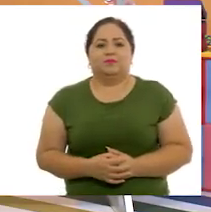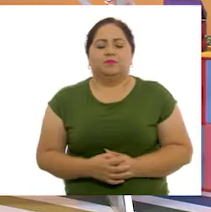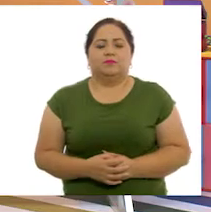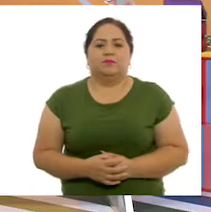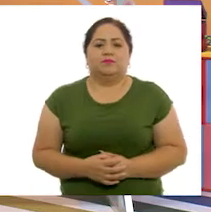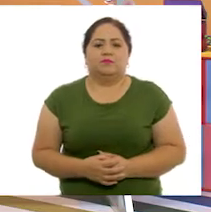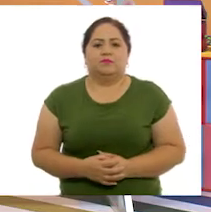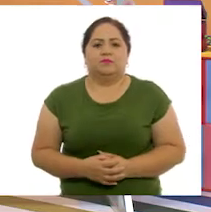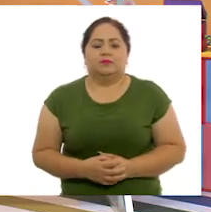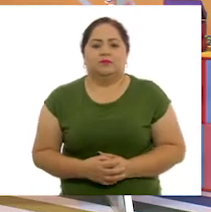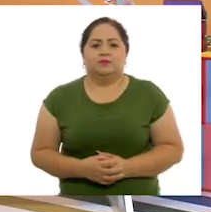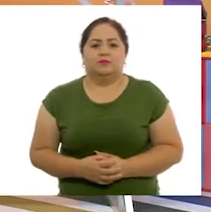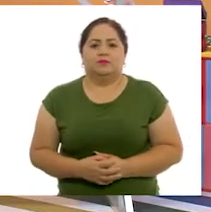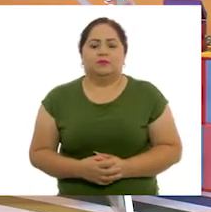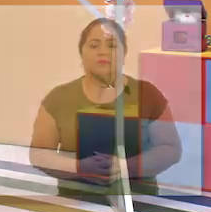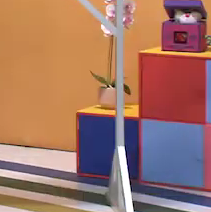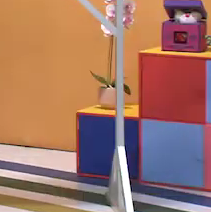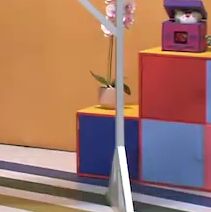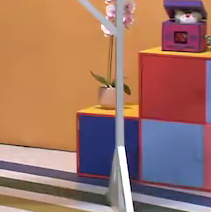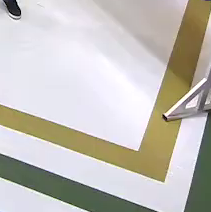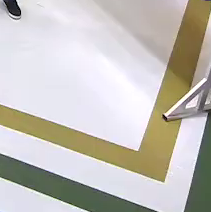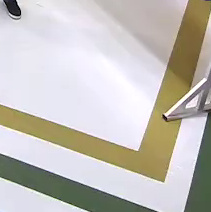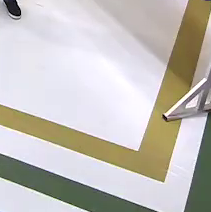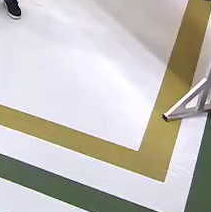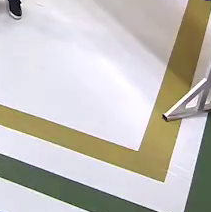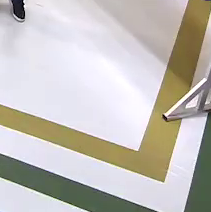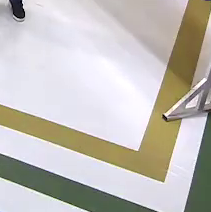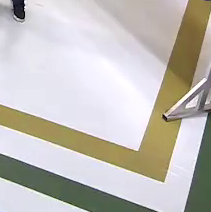empezamos con la mamá y que suene la música.